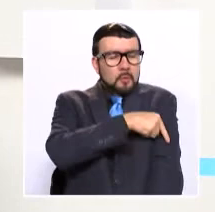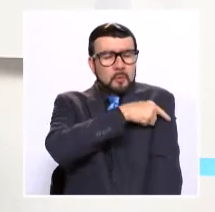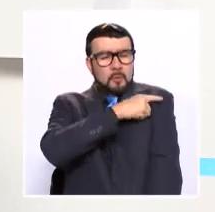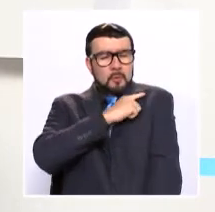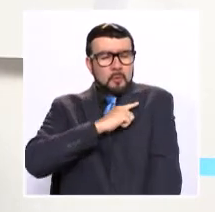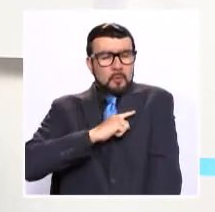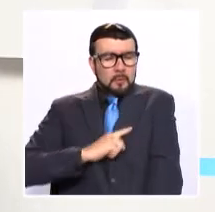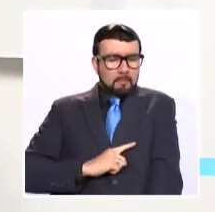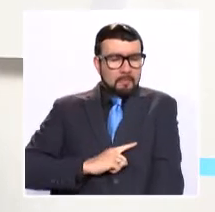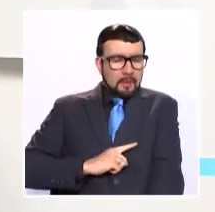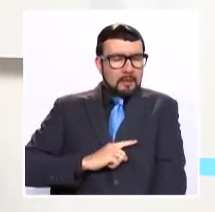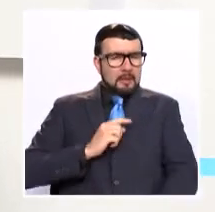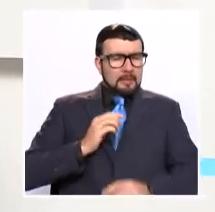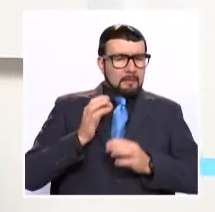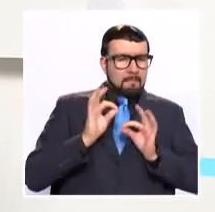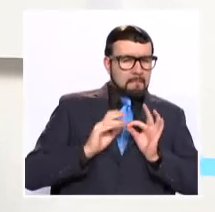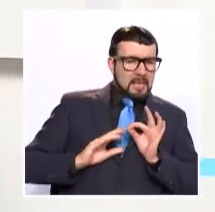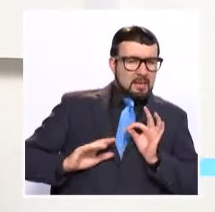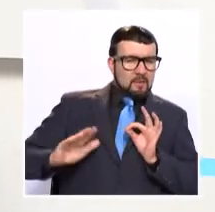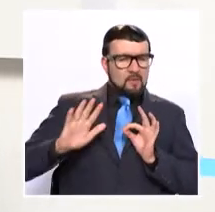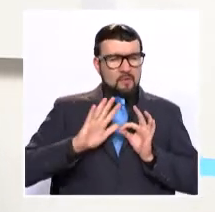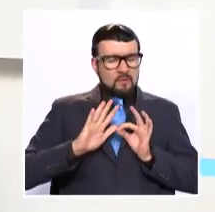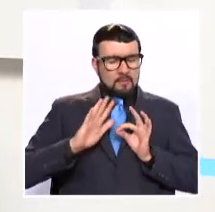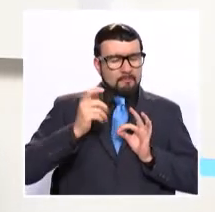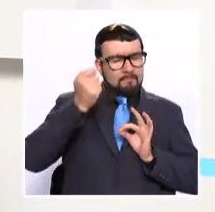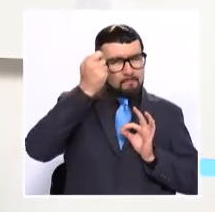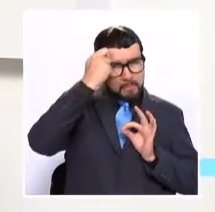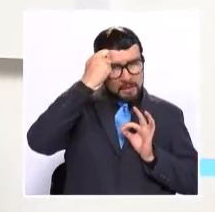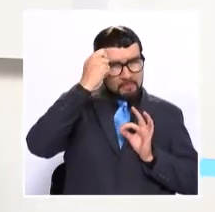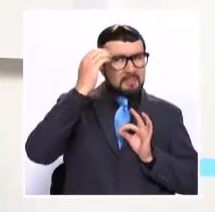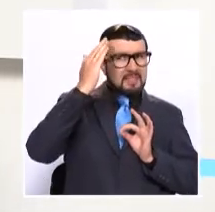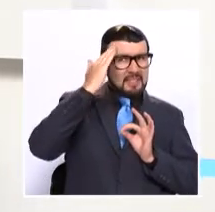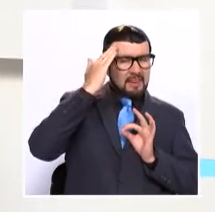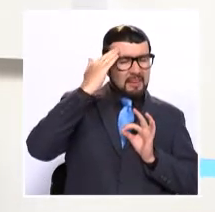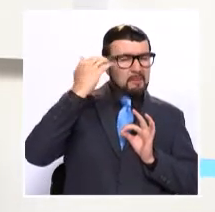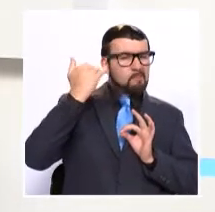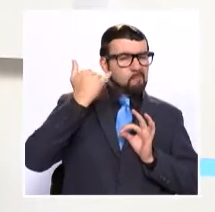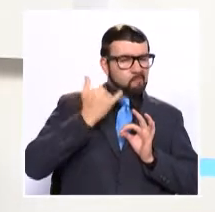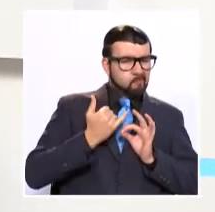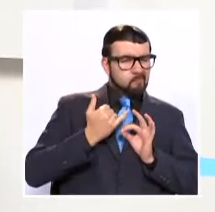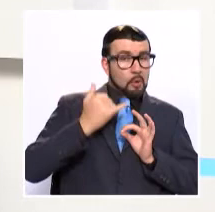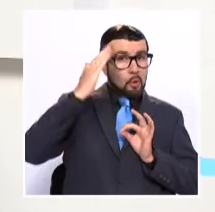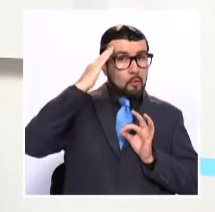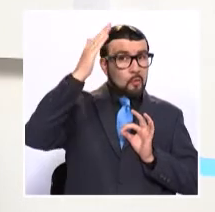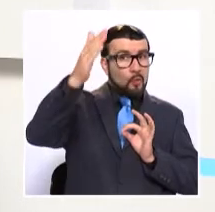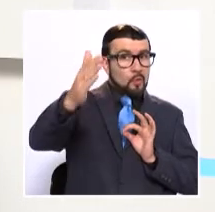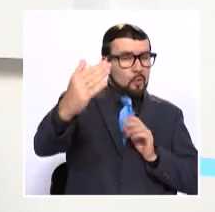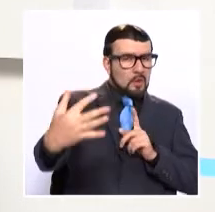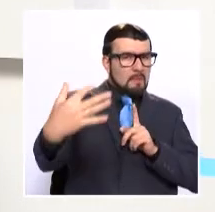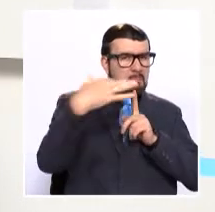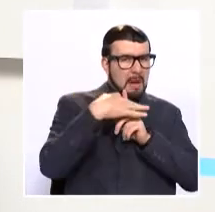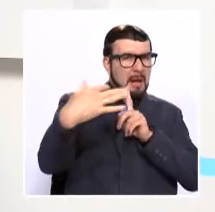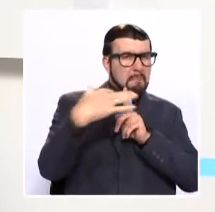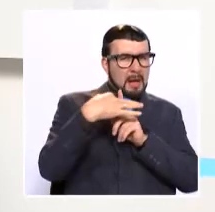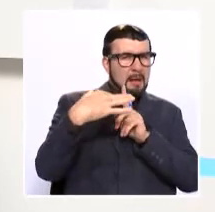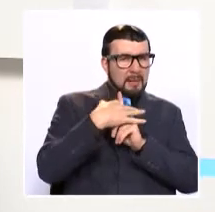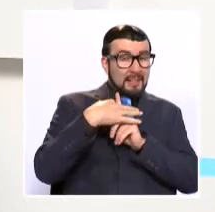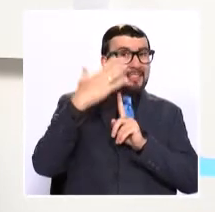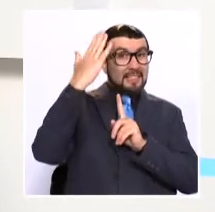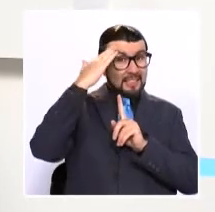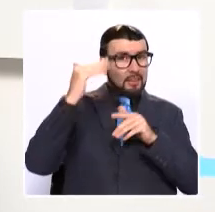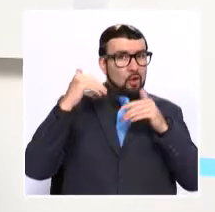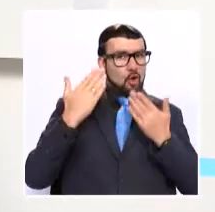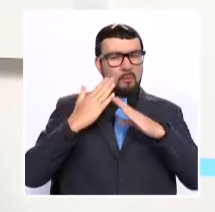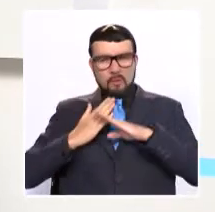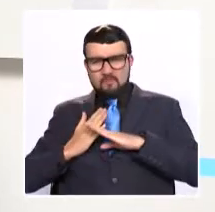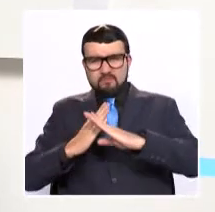sea, entrenar al sistema de defensa contra ese virus o microorganismo